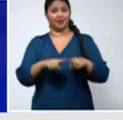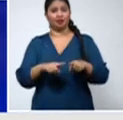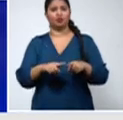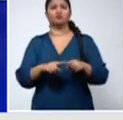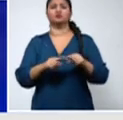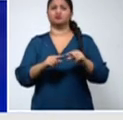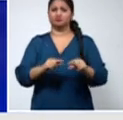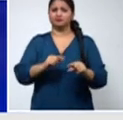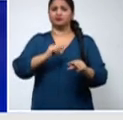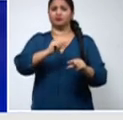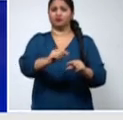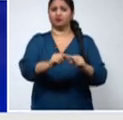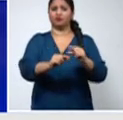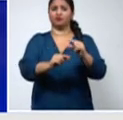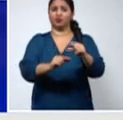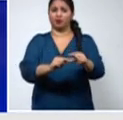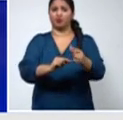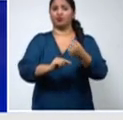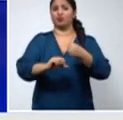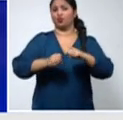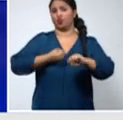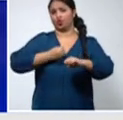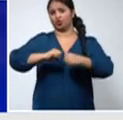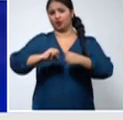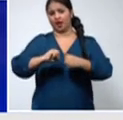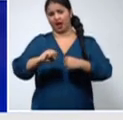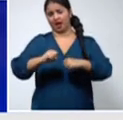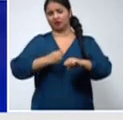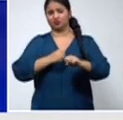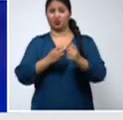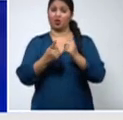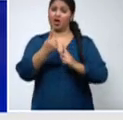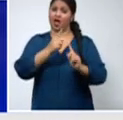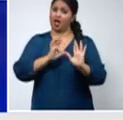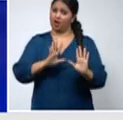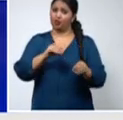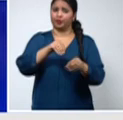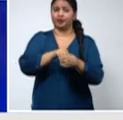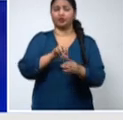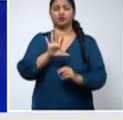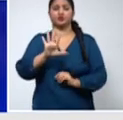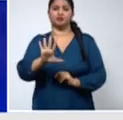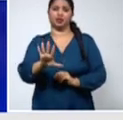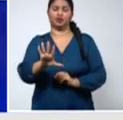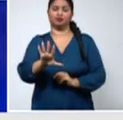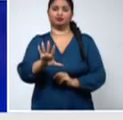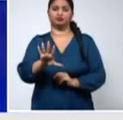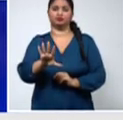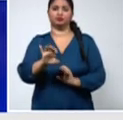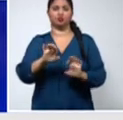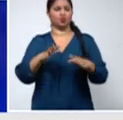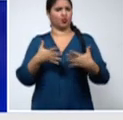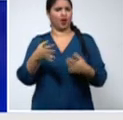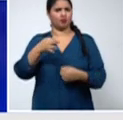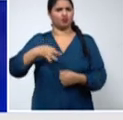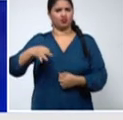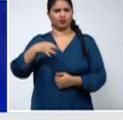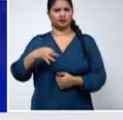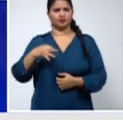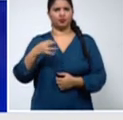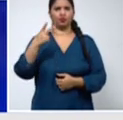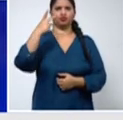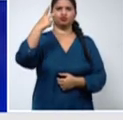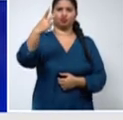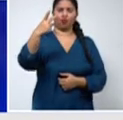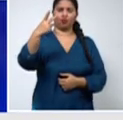pandemia, pues diagnostica 5 casos autóctonos ayer, en Jagüey Grande 2, en